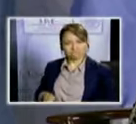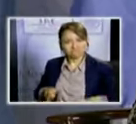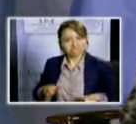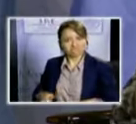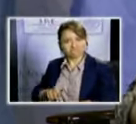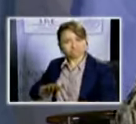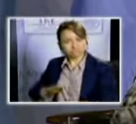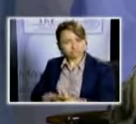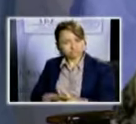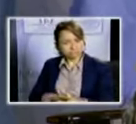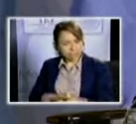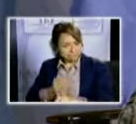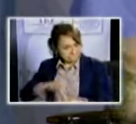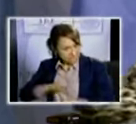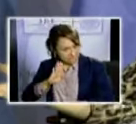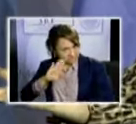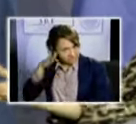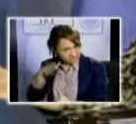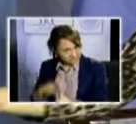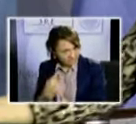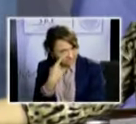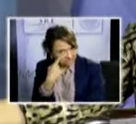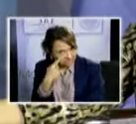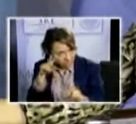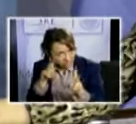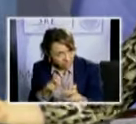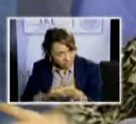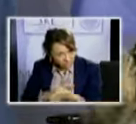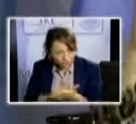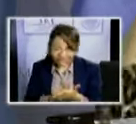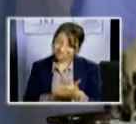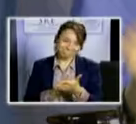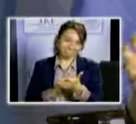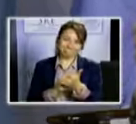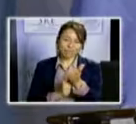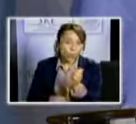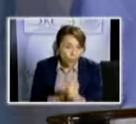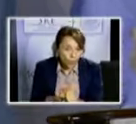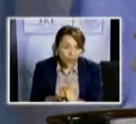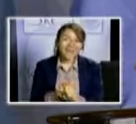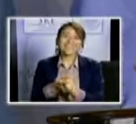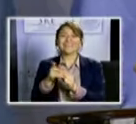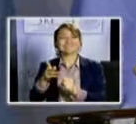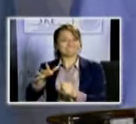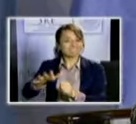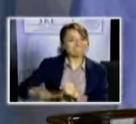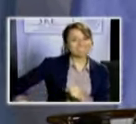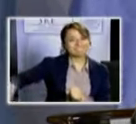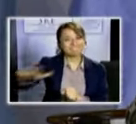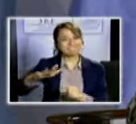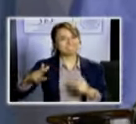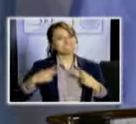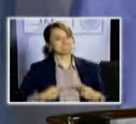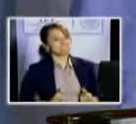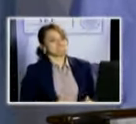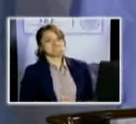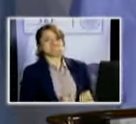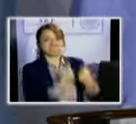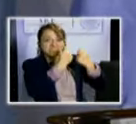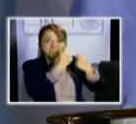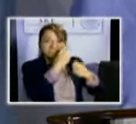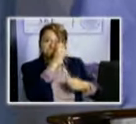es delito, y por eso más y más se está viendo, y dime si me equivoco, que el tema de delito es donde el